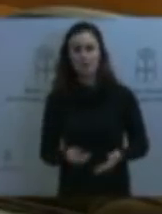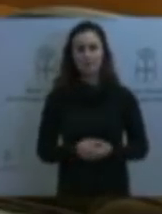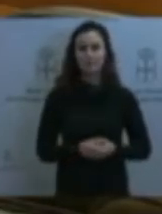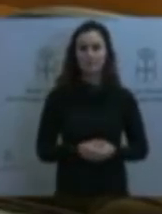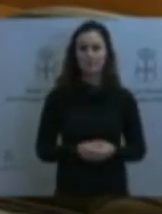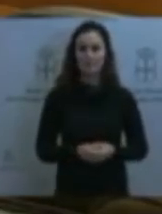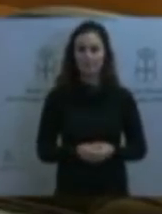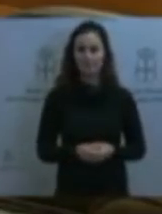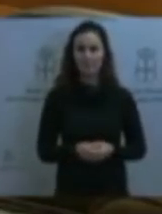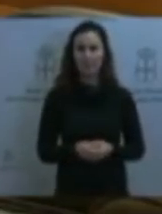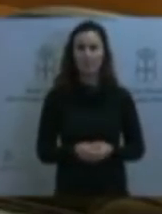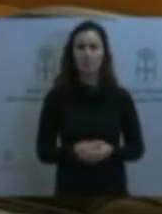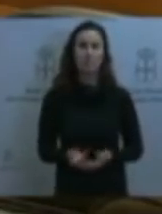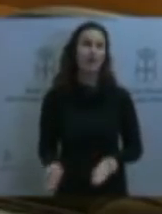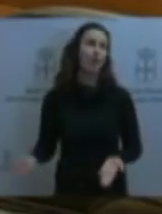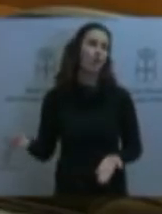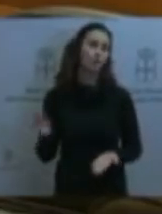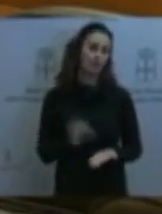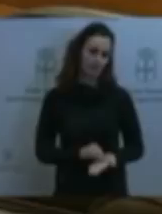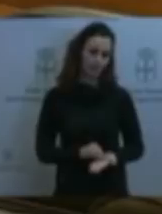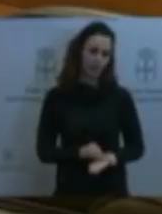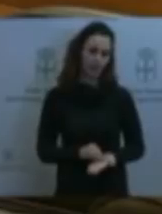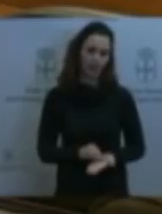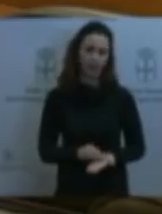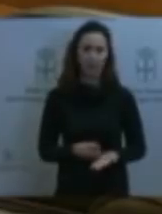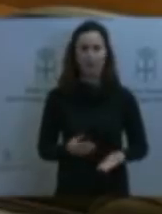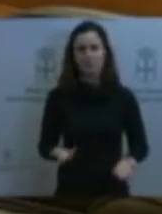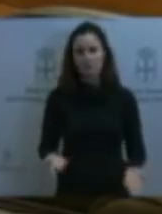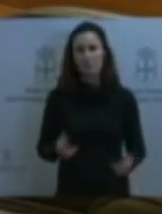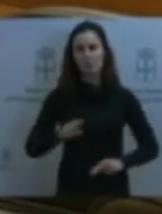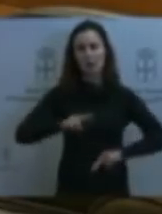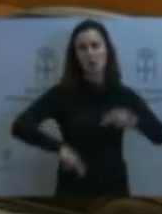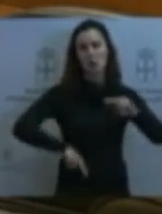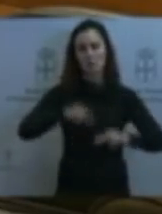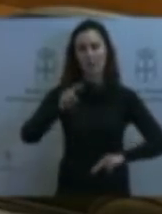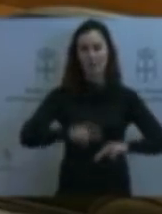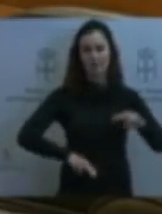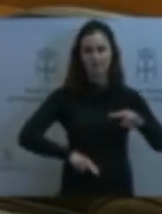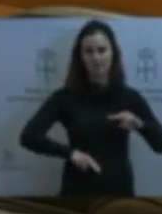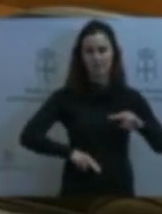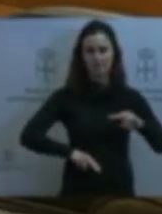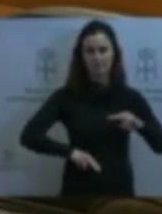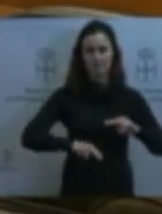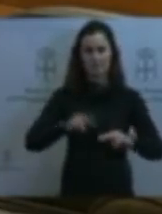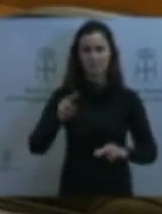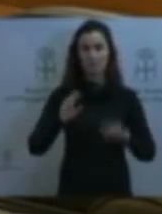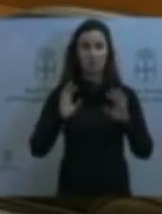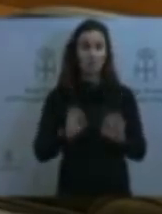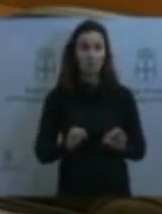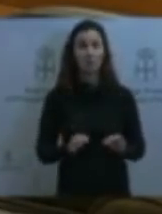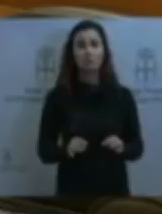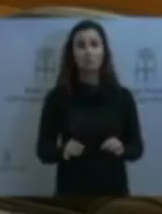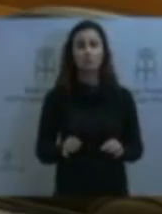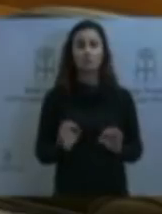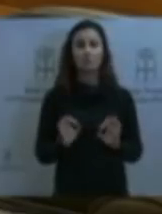bien las obras que acometen son, bueno, vemos que son pura propaganda, básicamente, que no